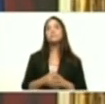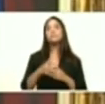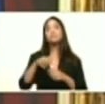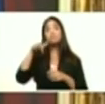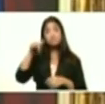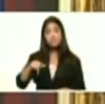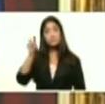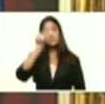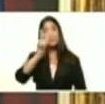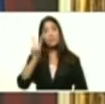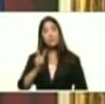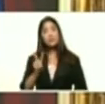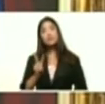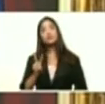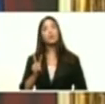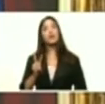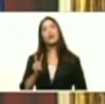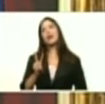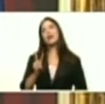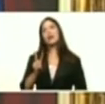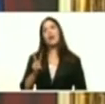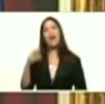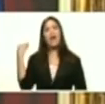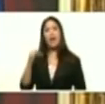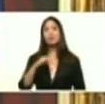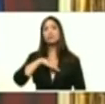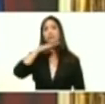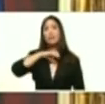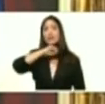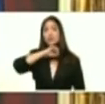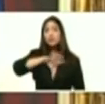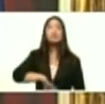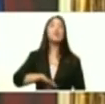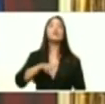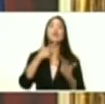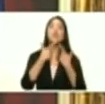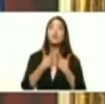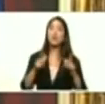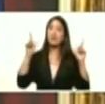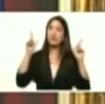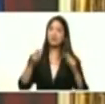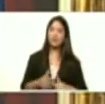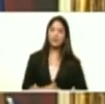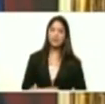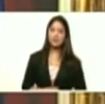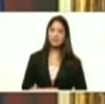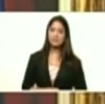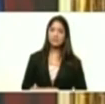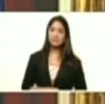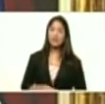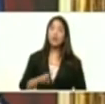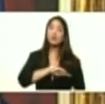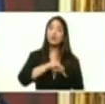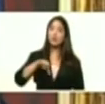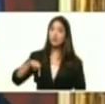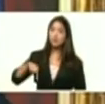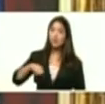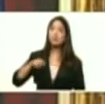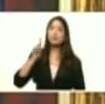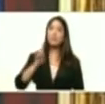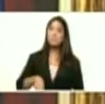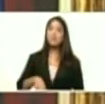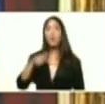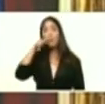nuestro país, glorioso, lleno de historias, gloriosas, de los libertadores, y nosotros, que somos,